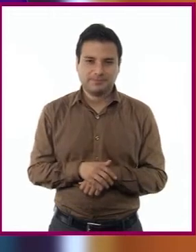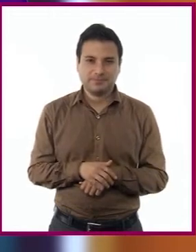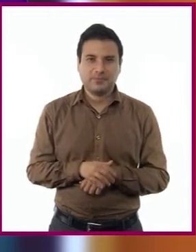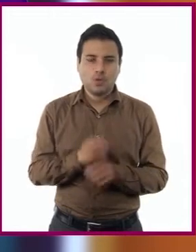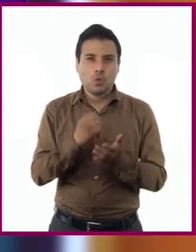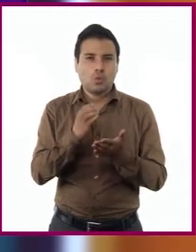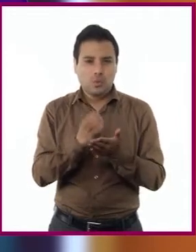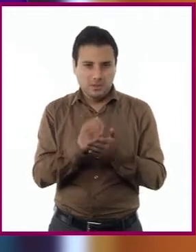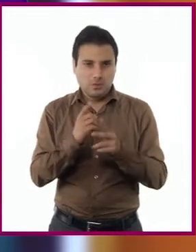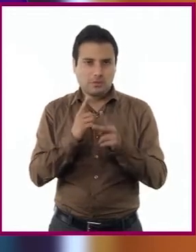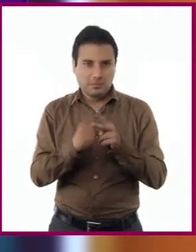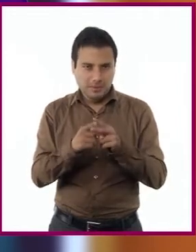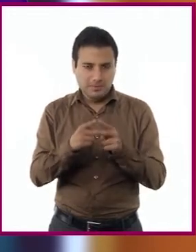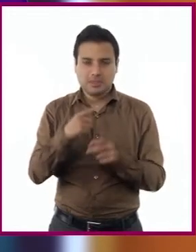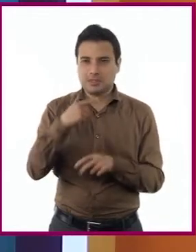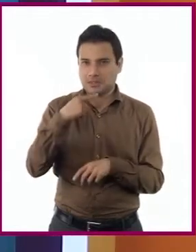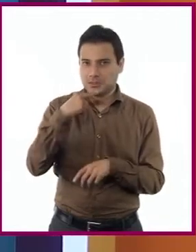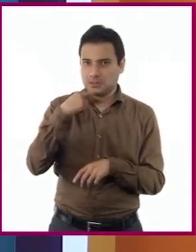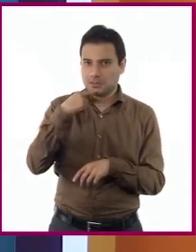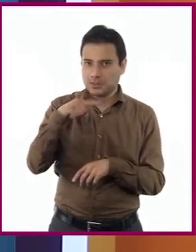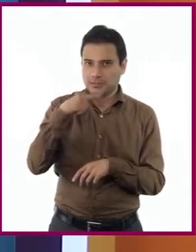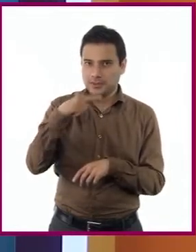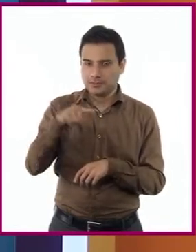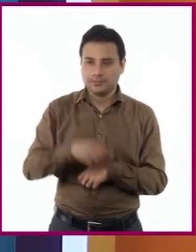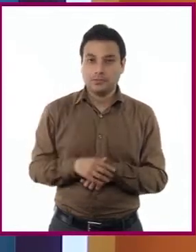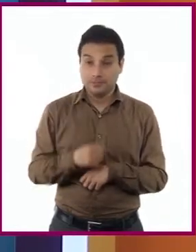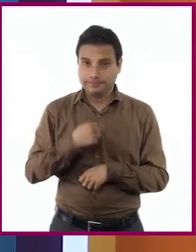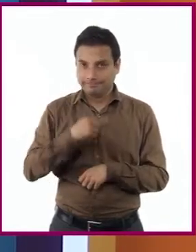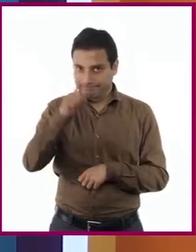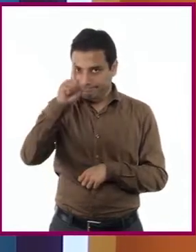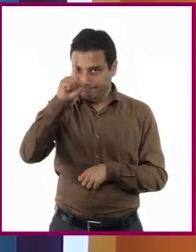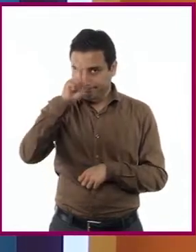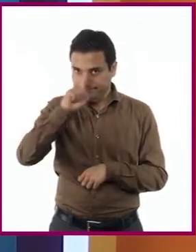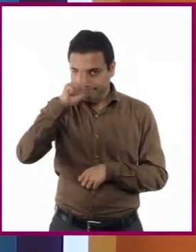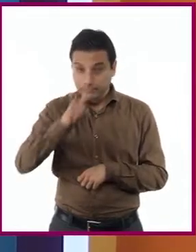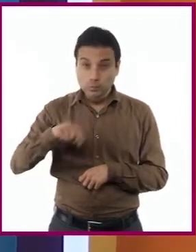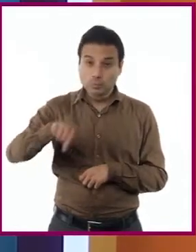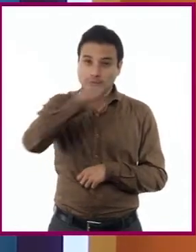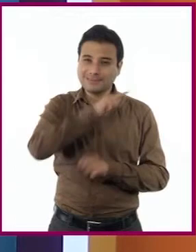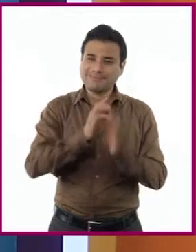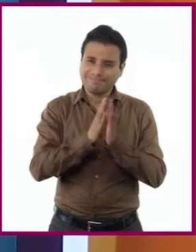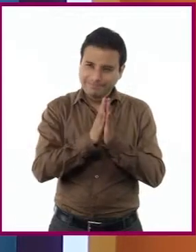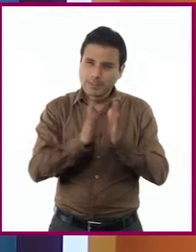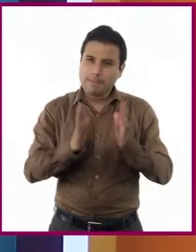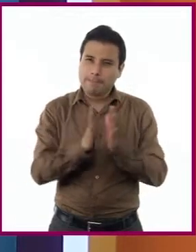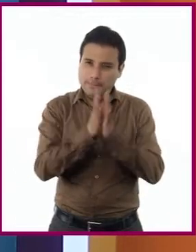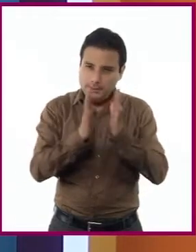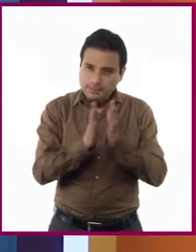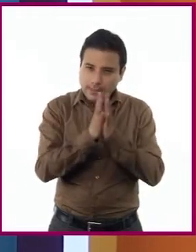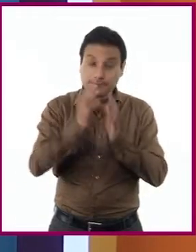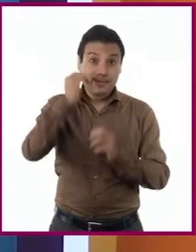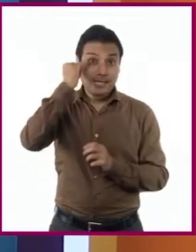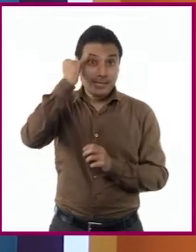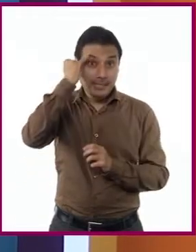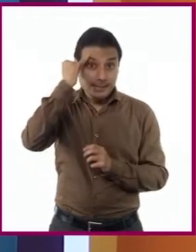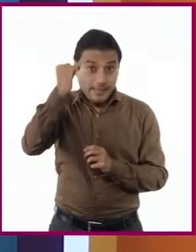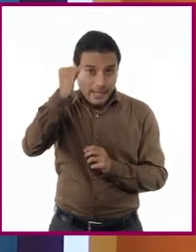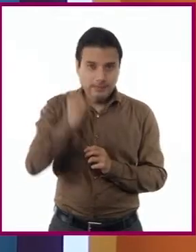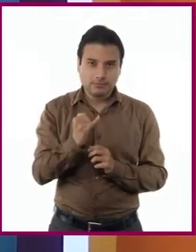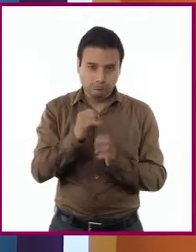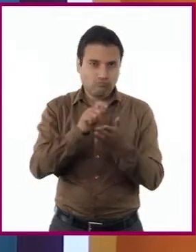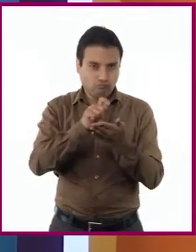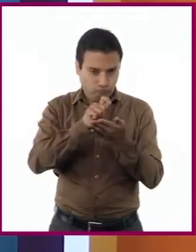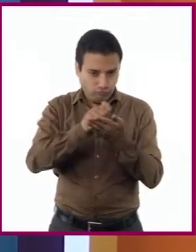y lápiz les sugiero participar activamente anotar las ideas principales del tema